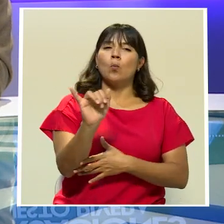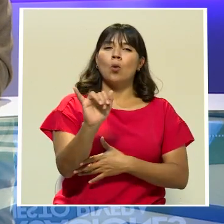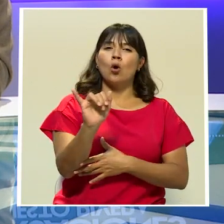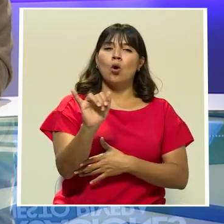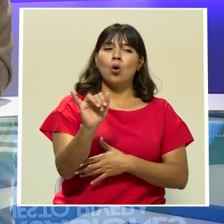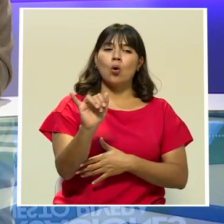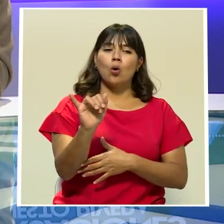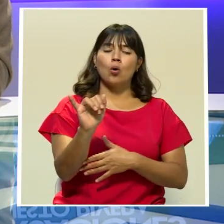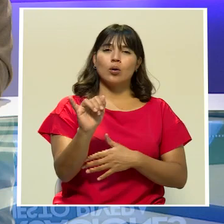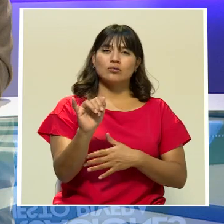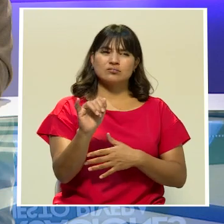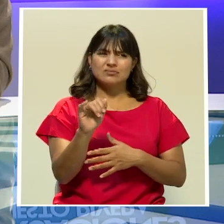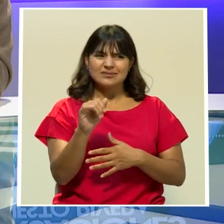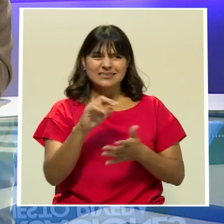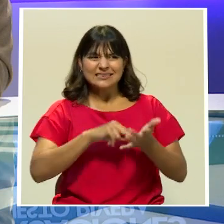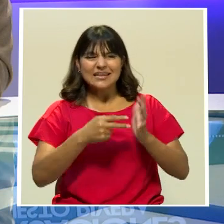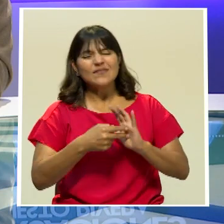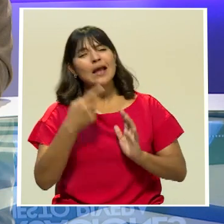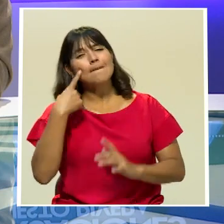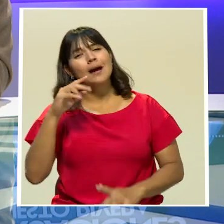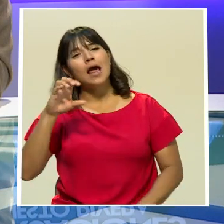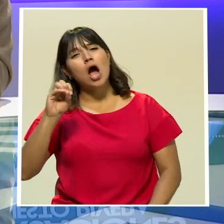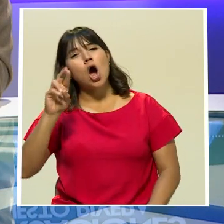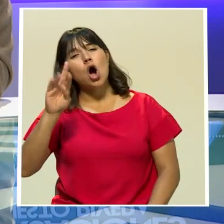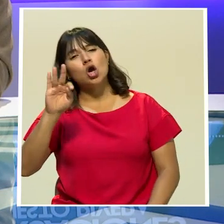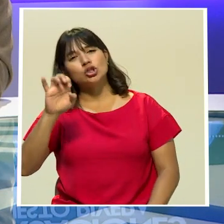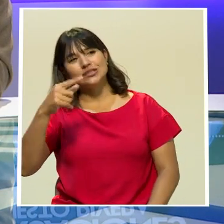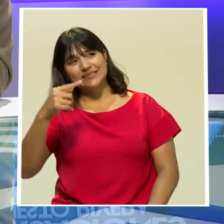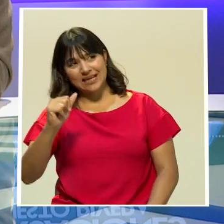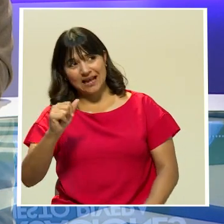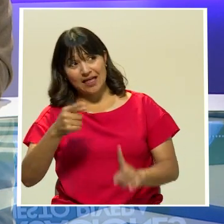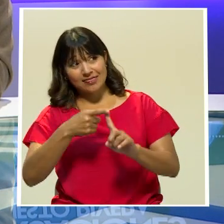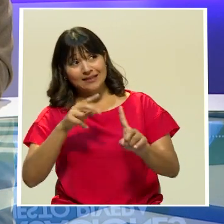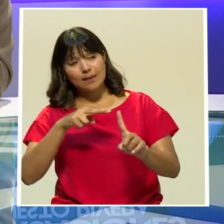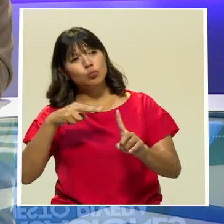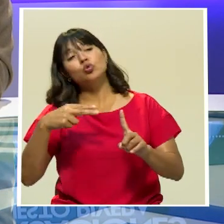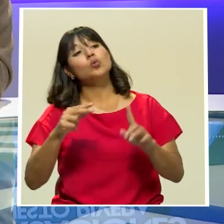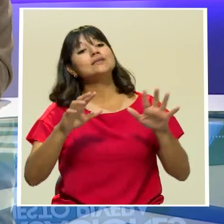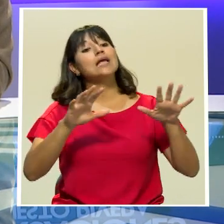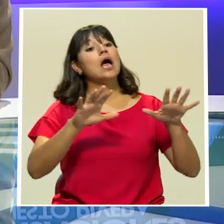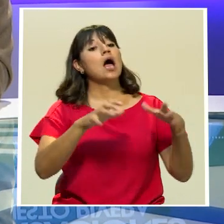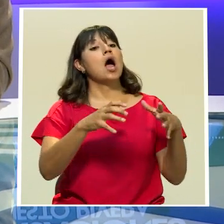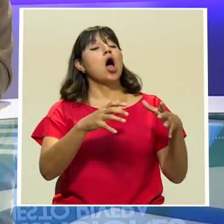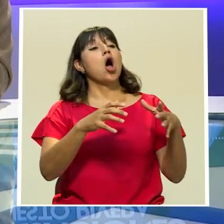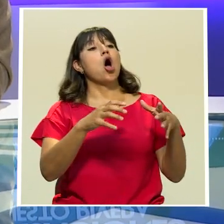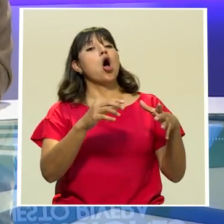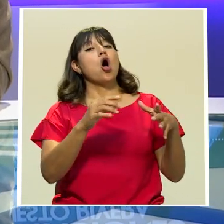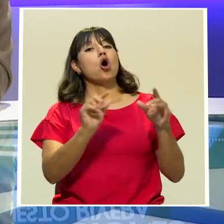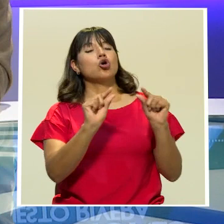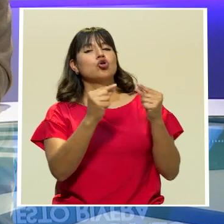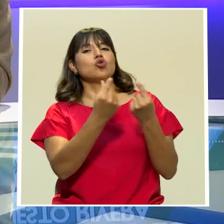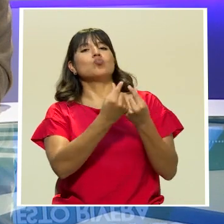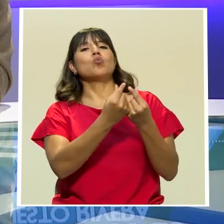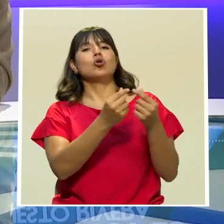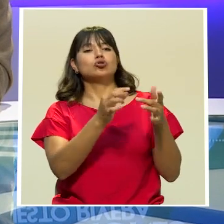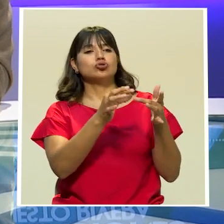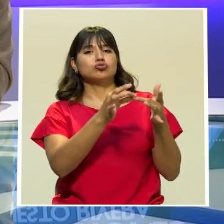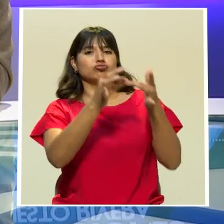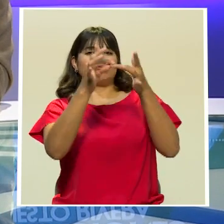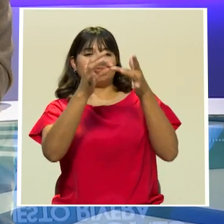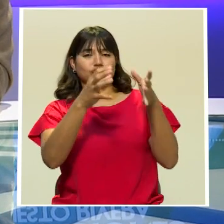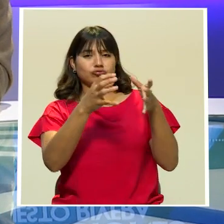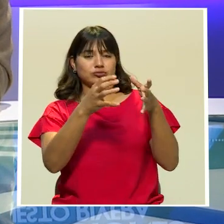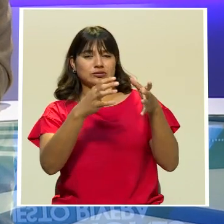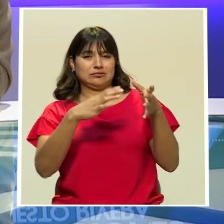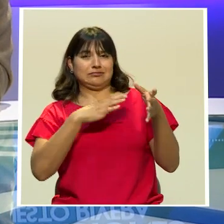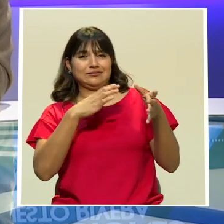sentido habla de élites Ortega? Él habla más de minorías dirigentes